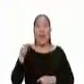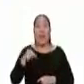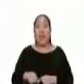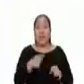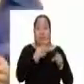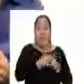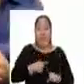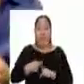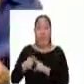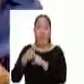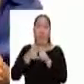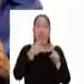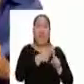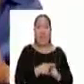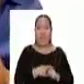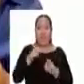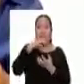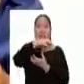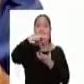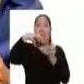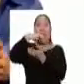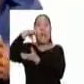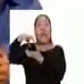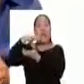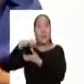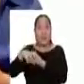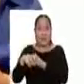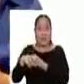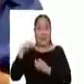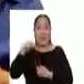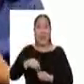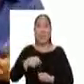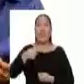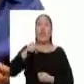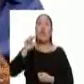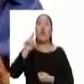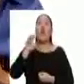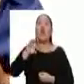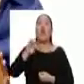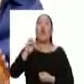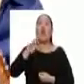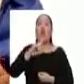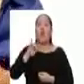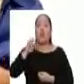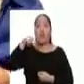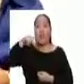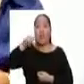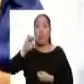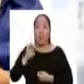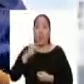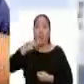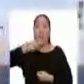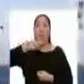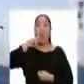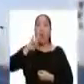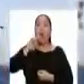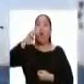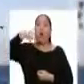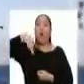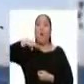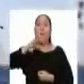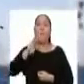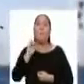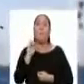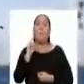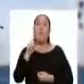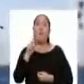debe a la corriente de Humboldt, o también llamada corriente del Perú. Se trata de una extensa corriente marina de aguas muy